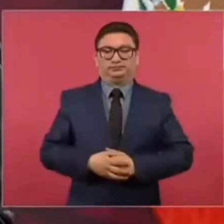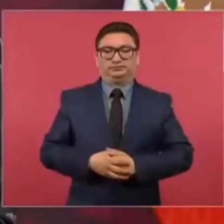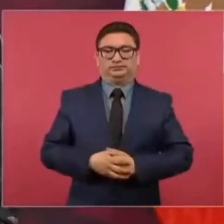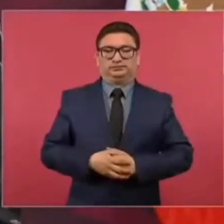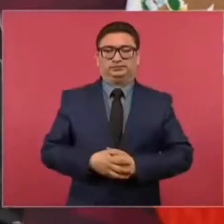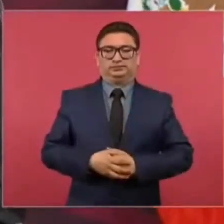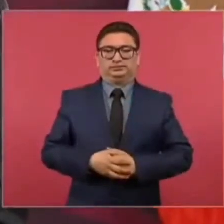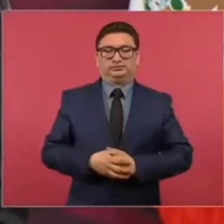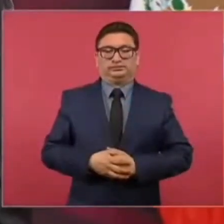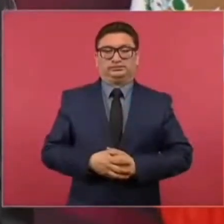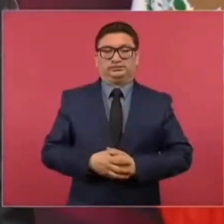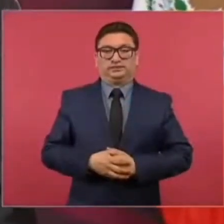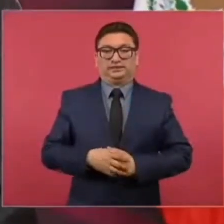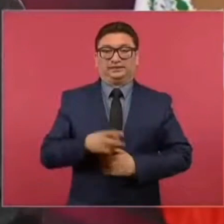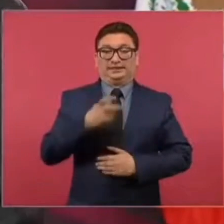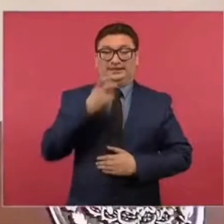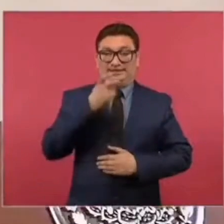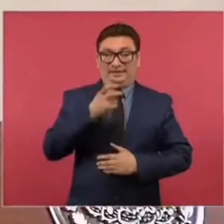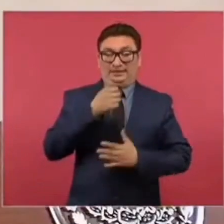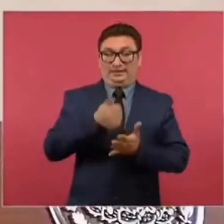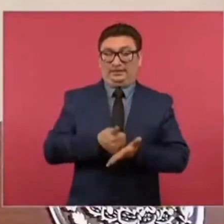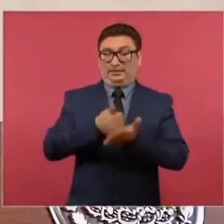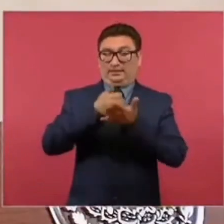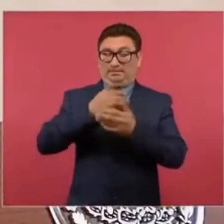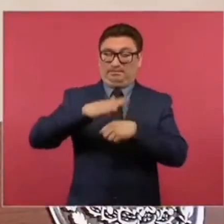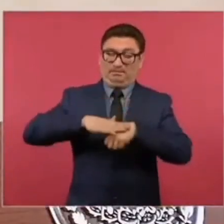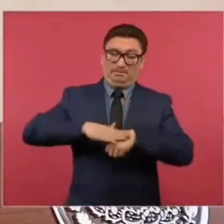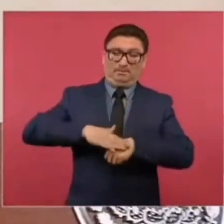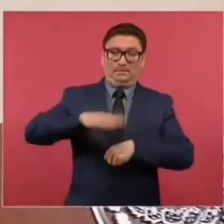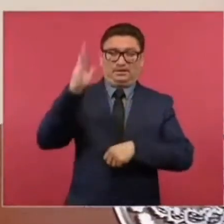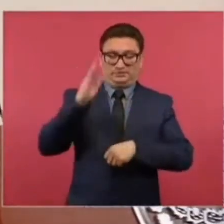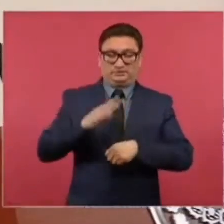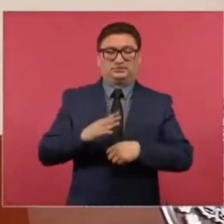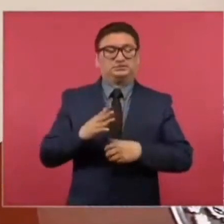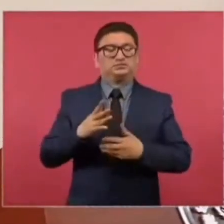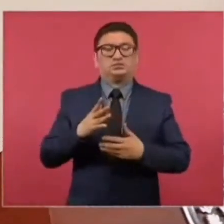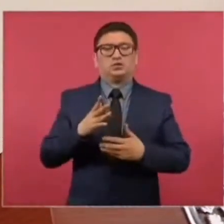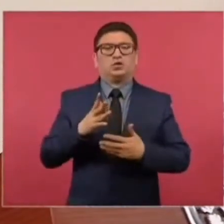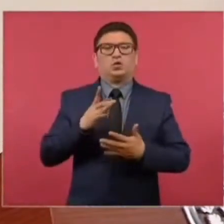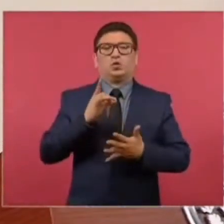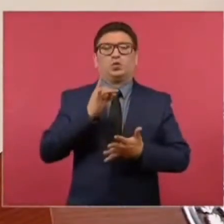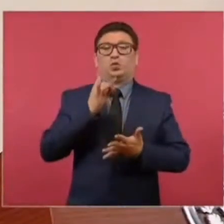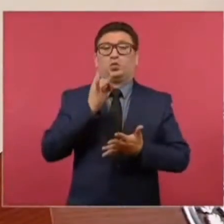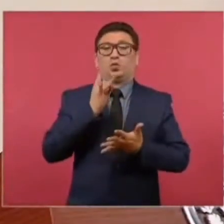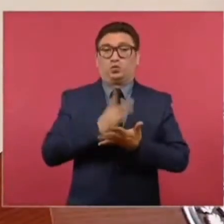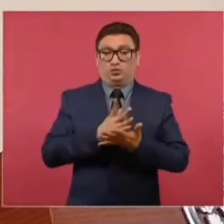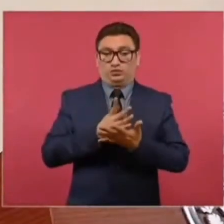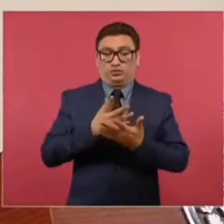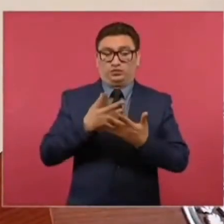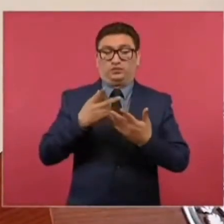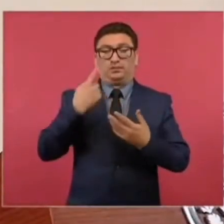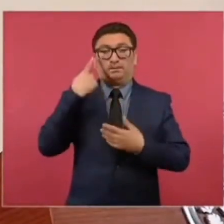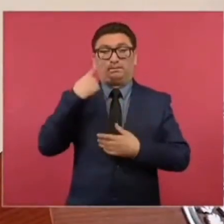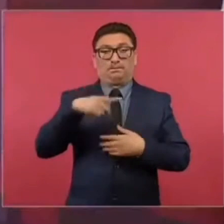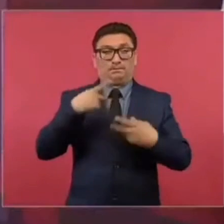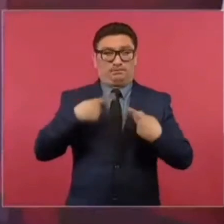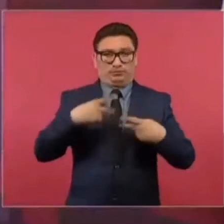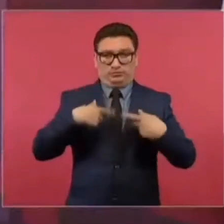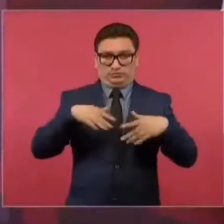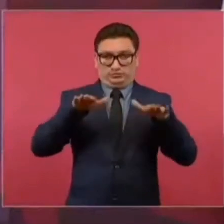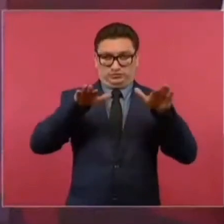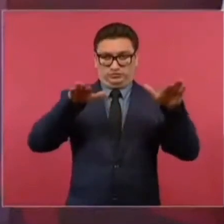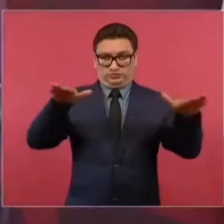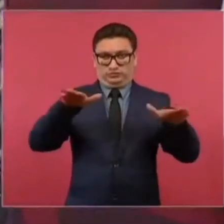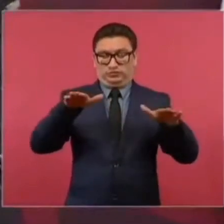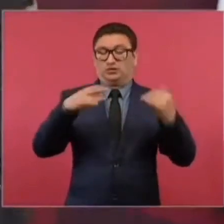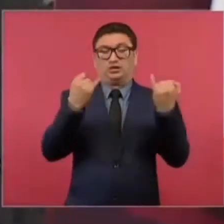Y lo que va a ayudar todavía más, no solo a los pasajeros del aeropuerto, sino a